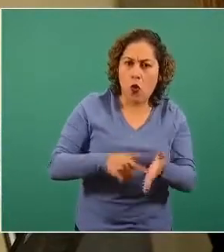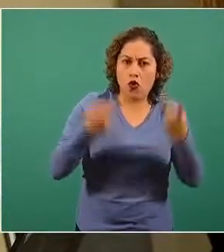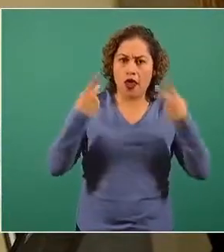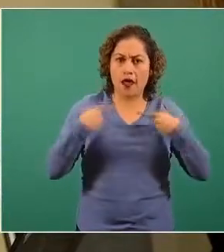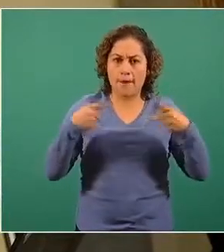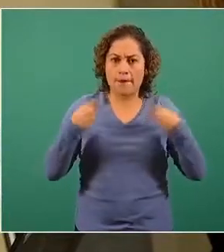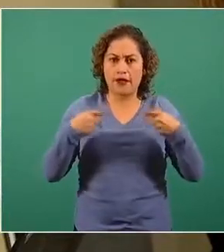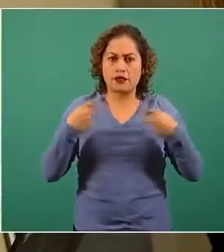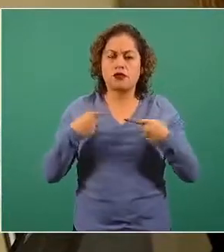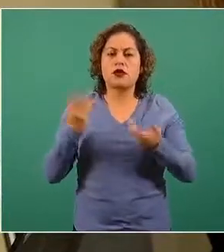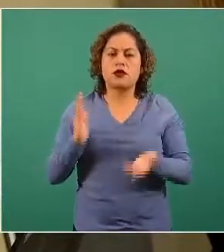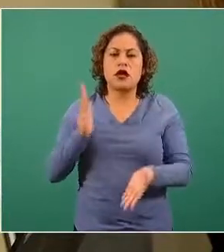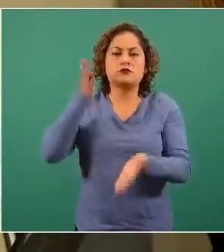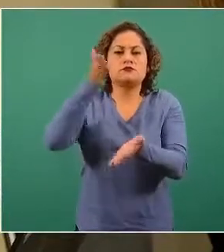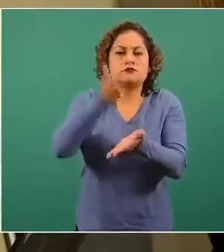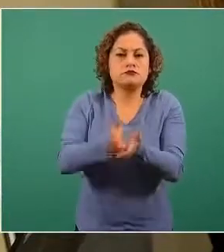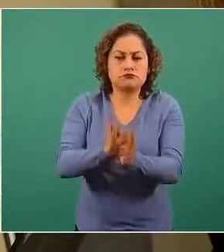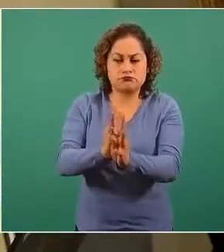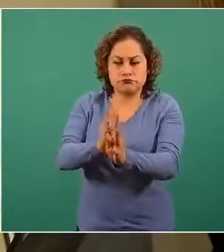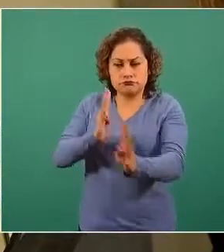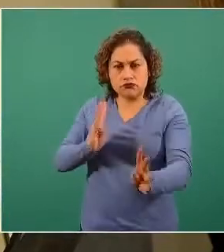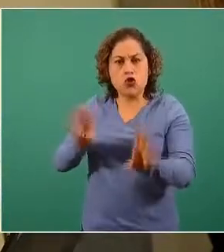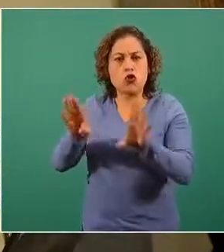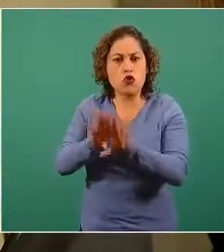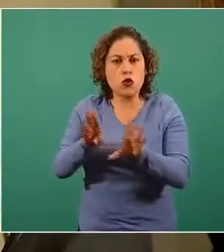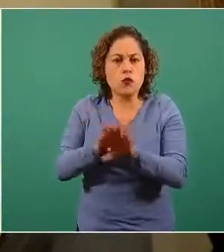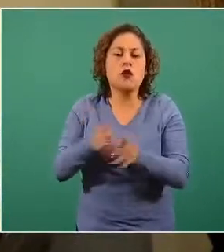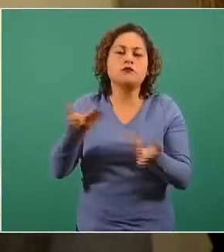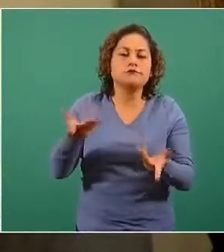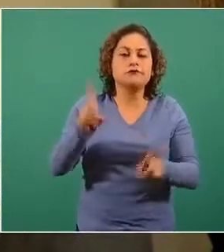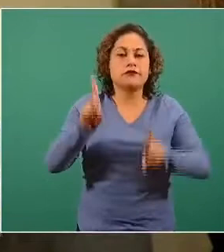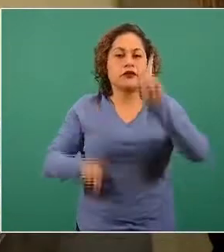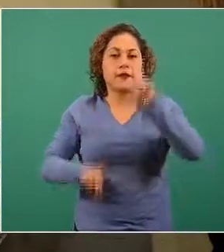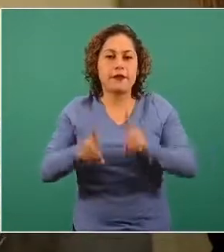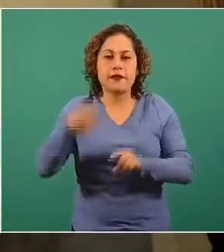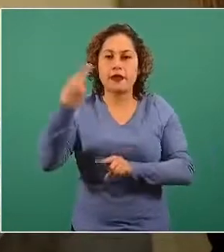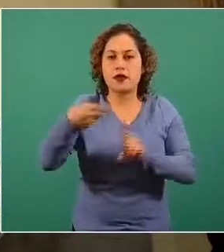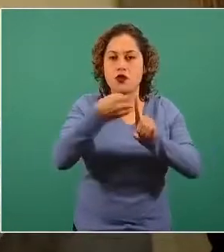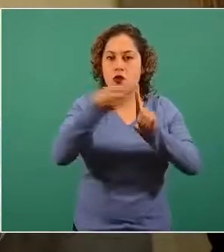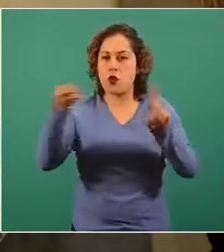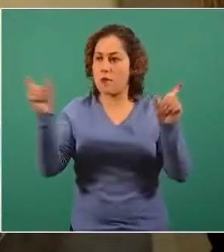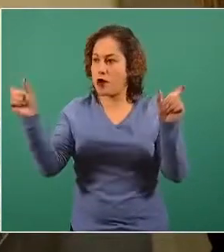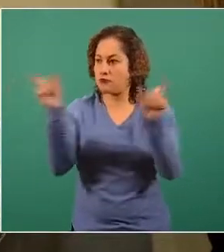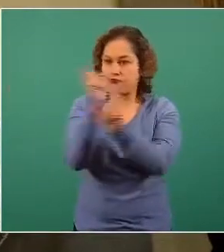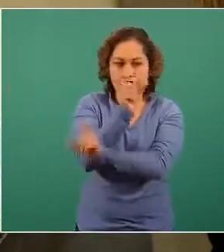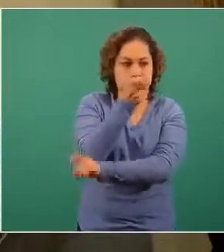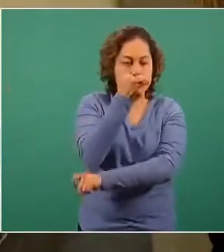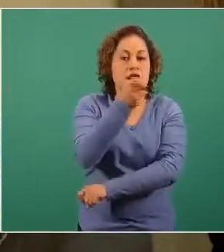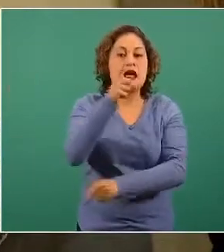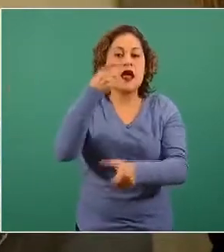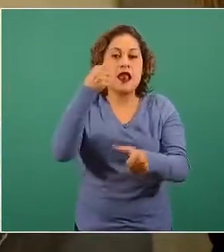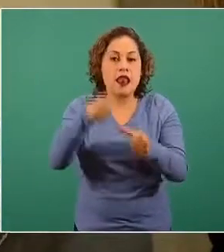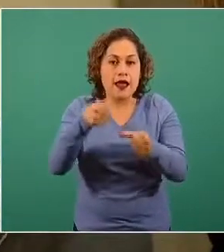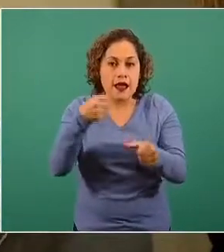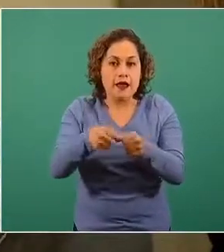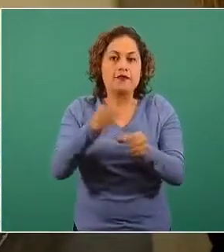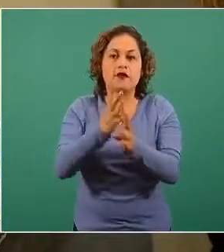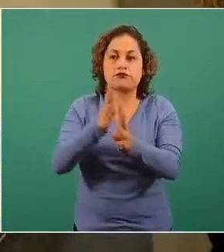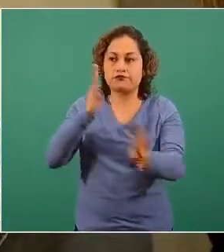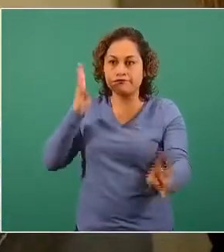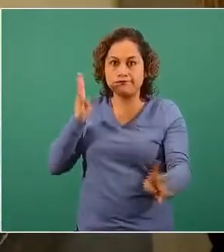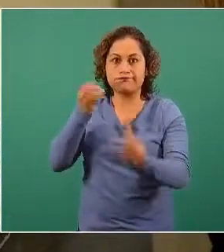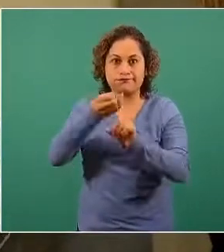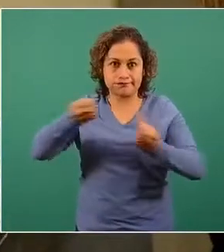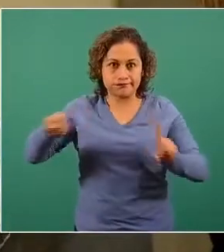las letras del apellido que corresponden como a cada día y todo eso. Y a partir de eso, de que estuvimos publicando esa información,